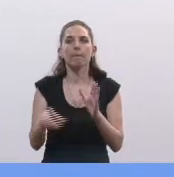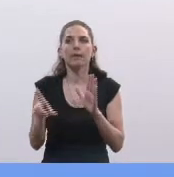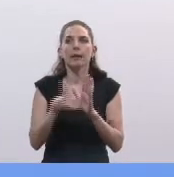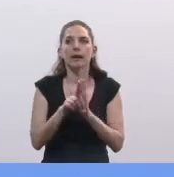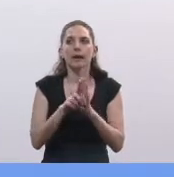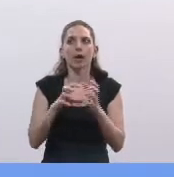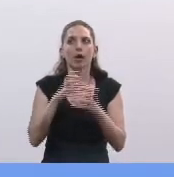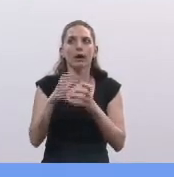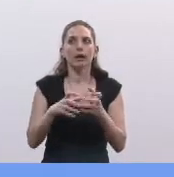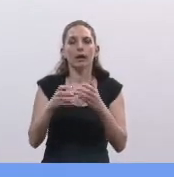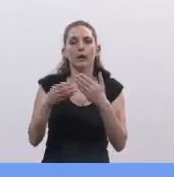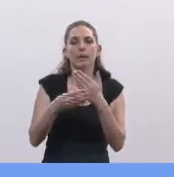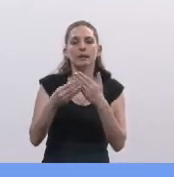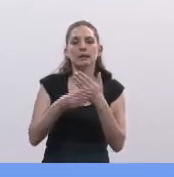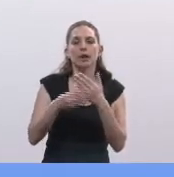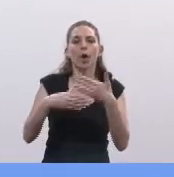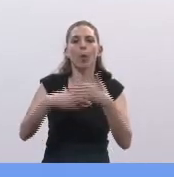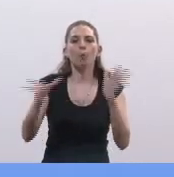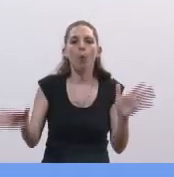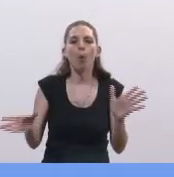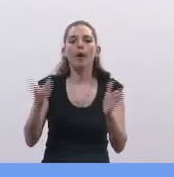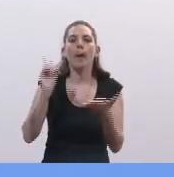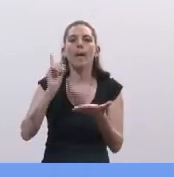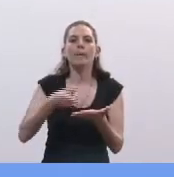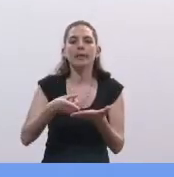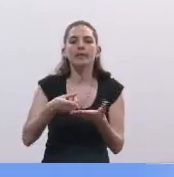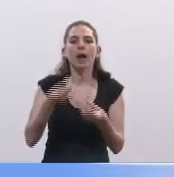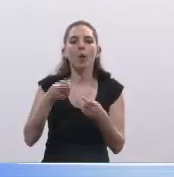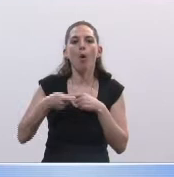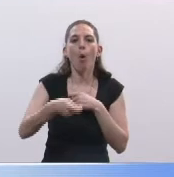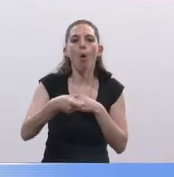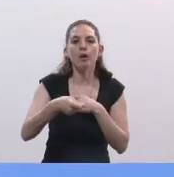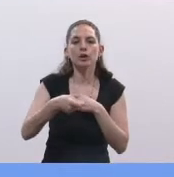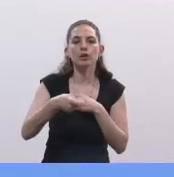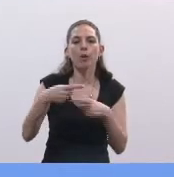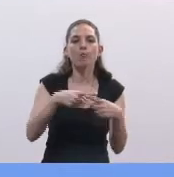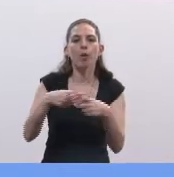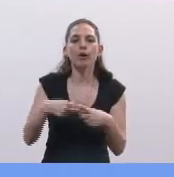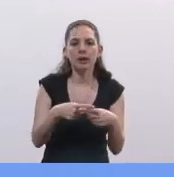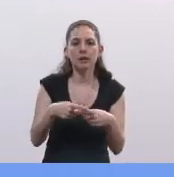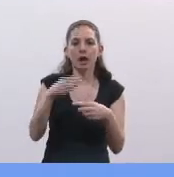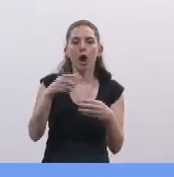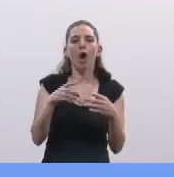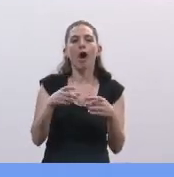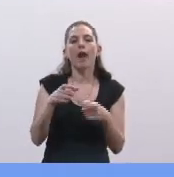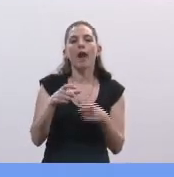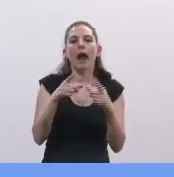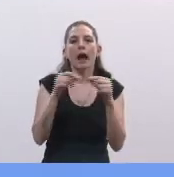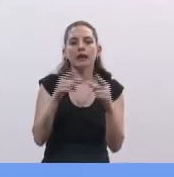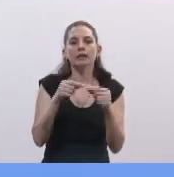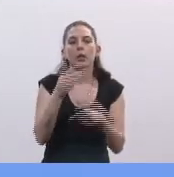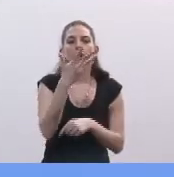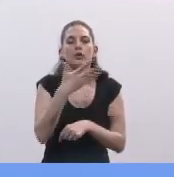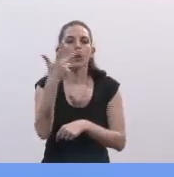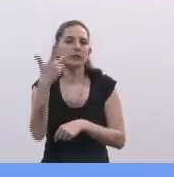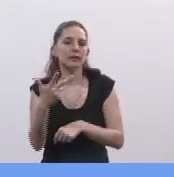ley orgánica del Ministerio Público ha realizado al disponer el juicio político en el carácter de los artículos 53 y